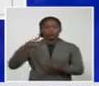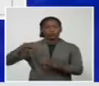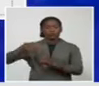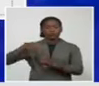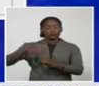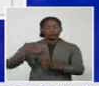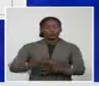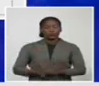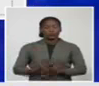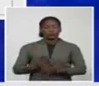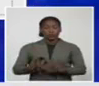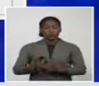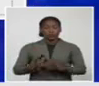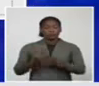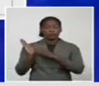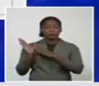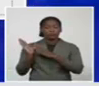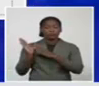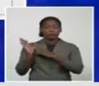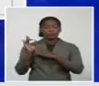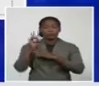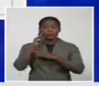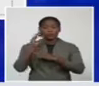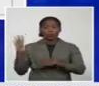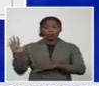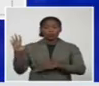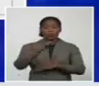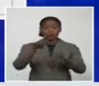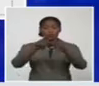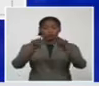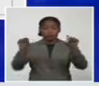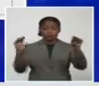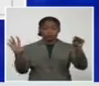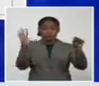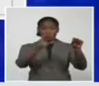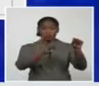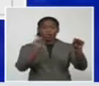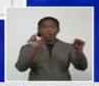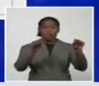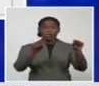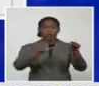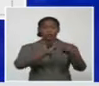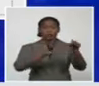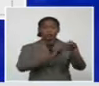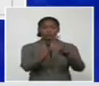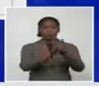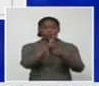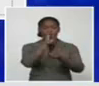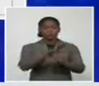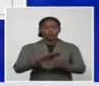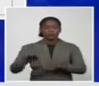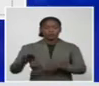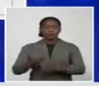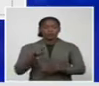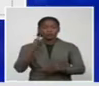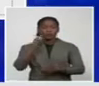ven, prácticamente todo el territorio nacional, que realmente es